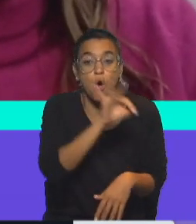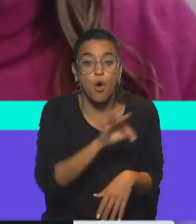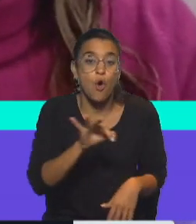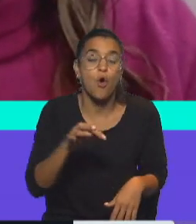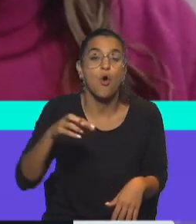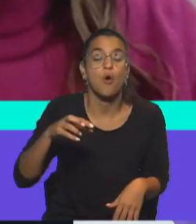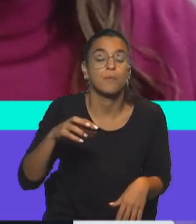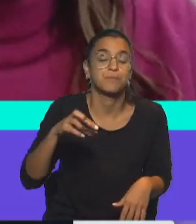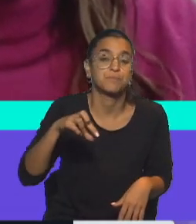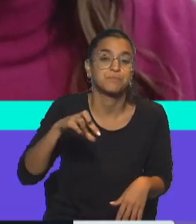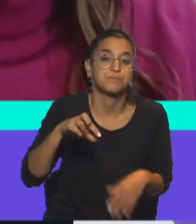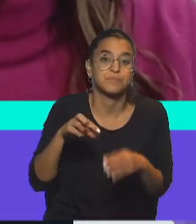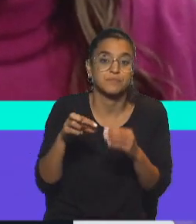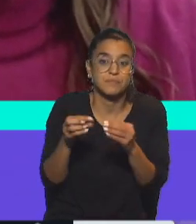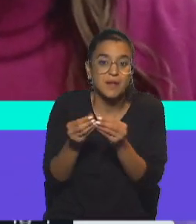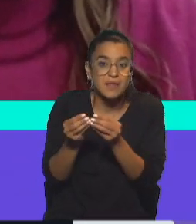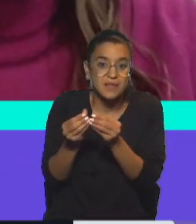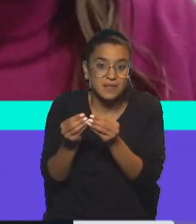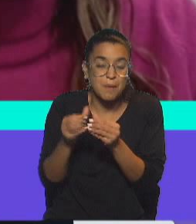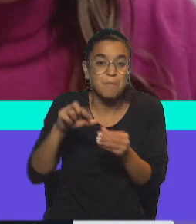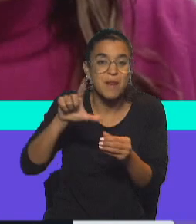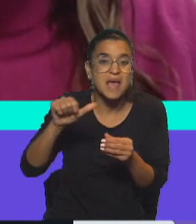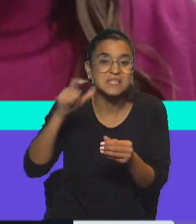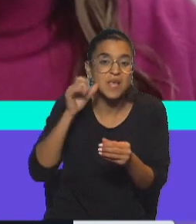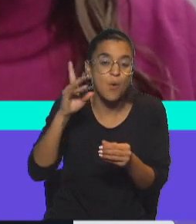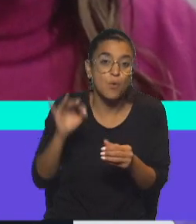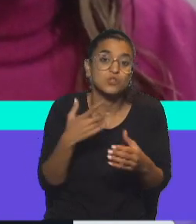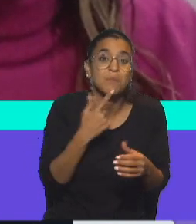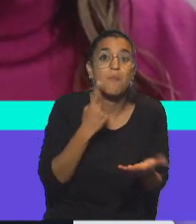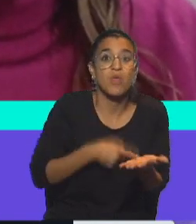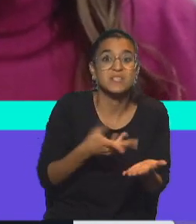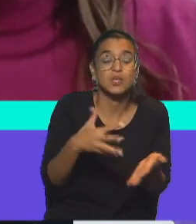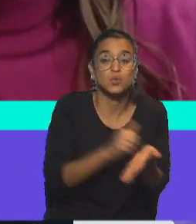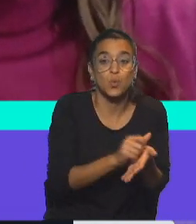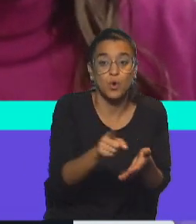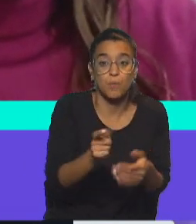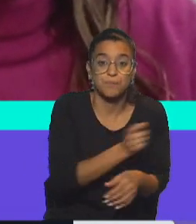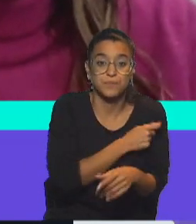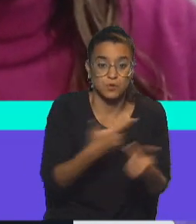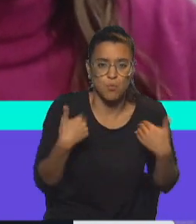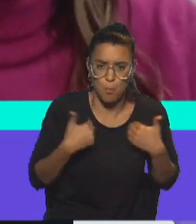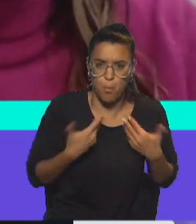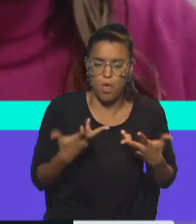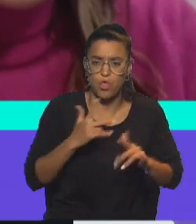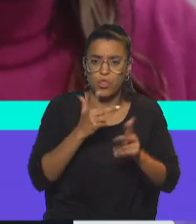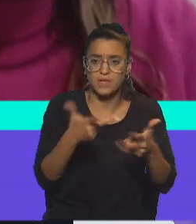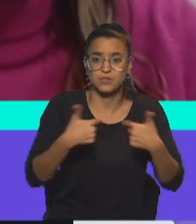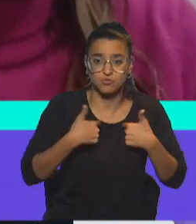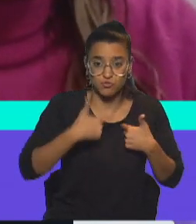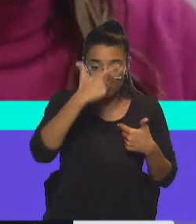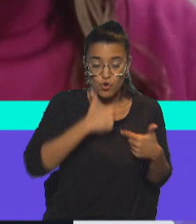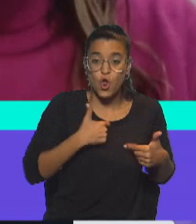base a eso, decidir qué hago con mi turno de vacunación. La verdad es que como esto lo puedo decir en primera persona,